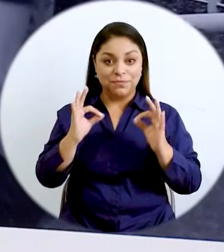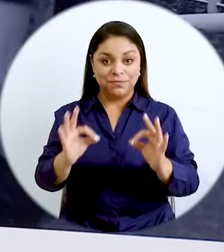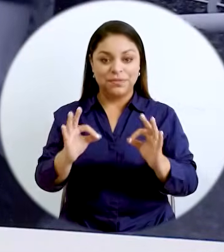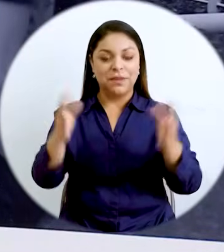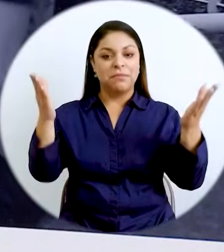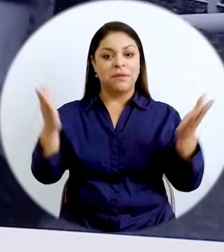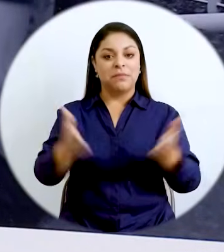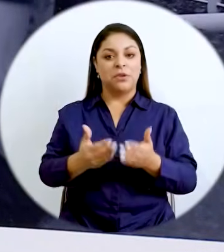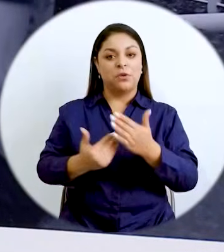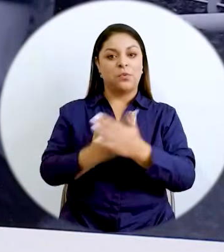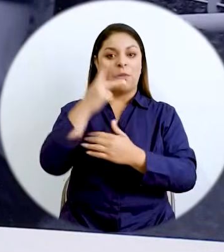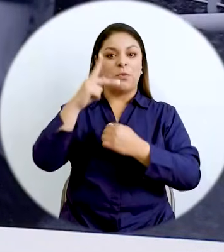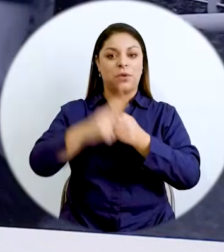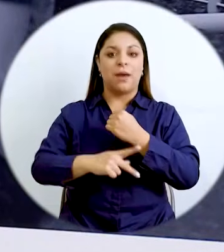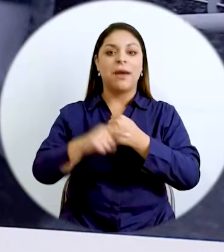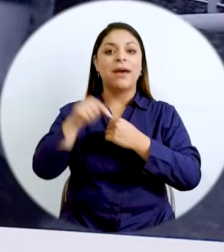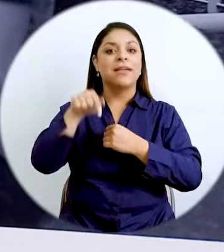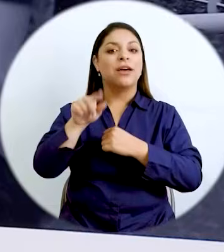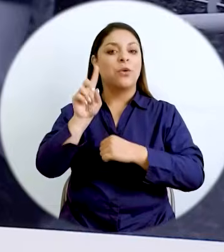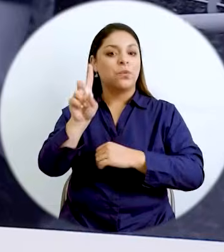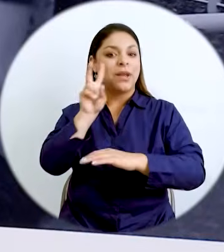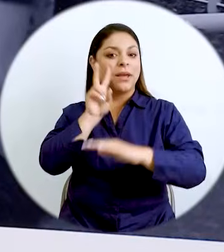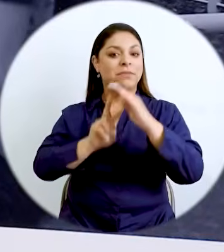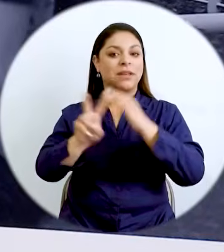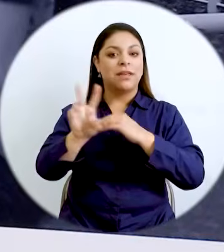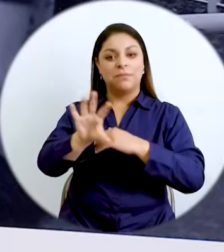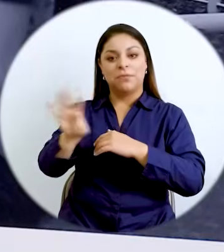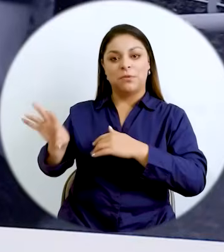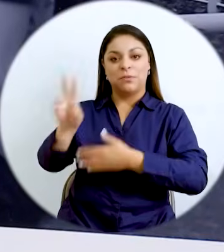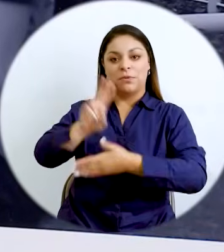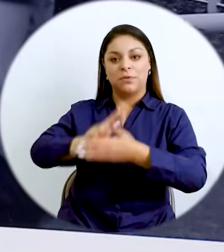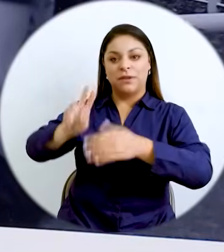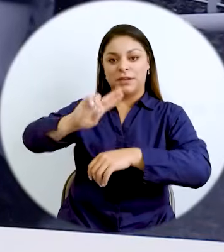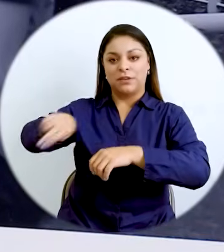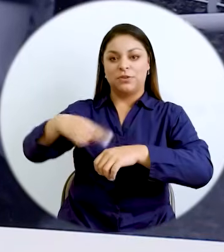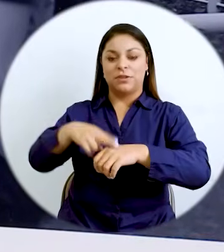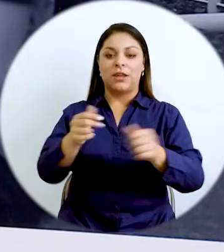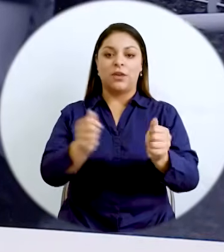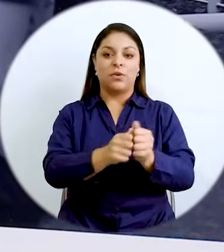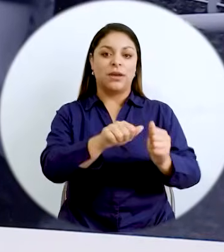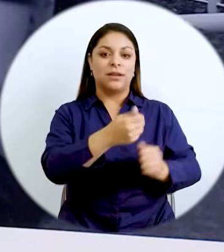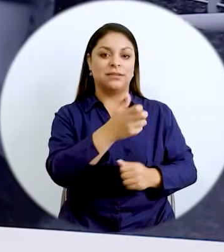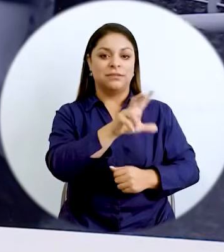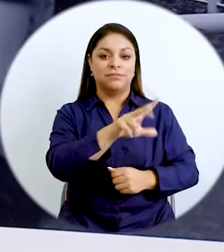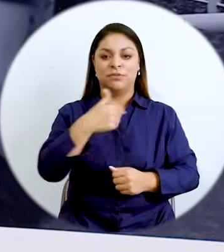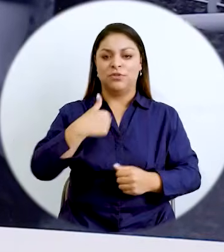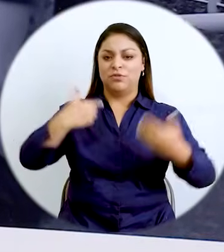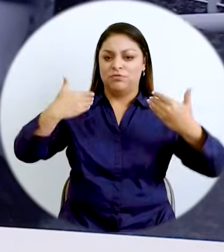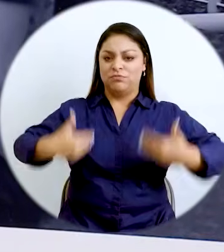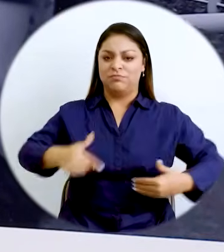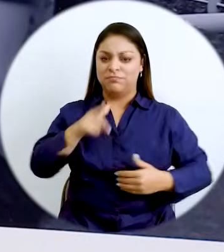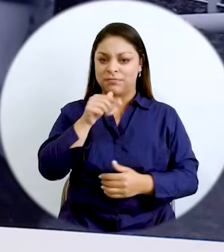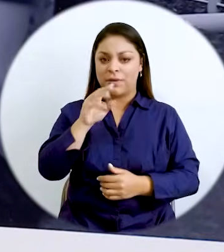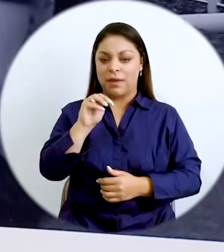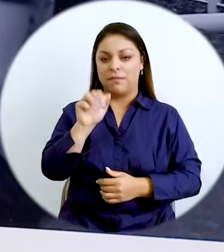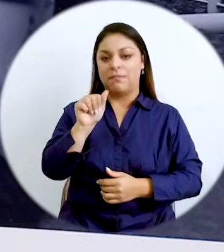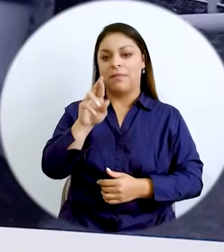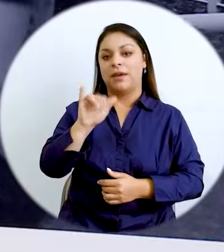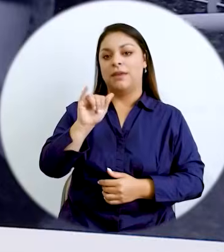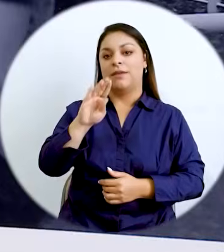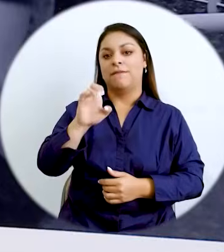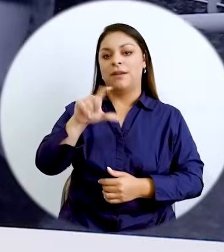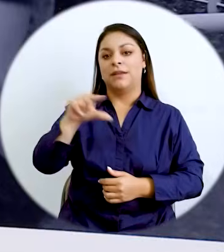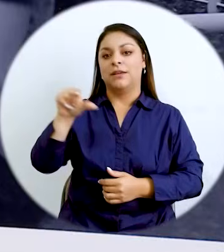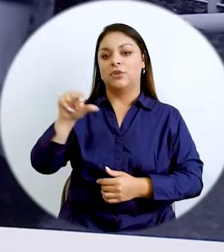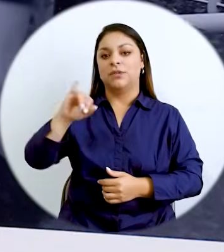bienvenidos a una edición más de Una Mirada, el programa de la Universidad Nacional y de SINAC S.A. Soy Maribel Quiroz Jara y hoy vamos a hablar